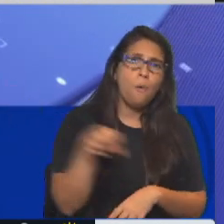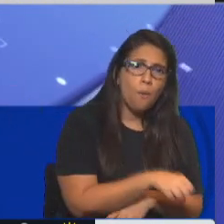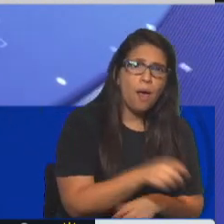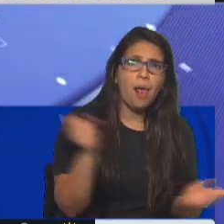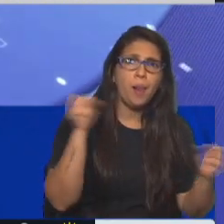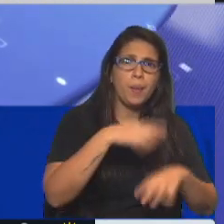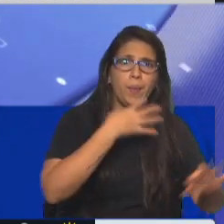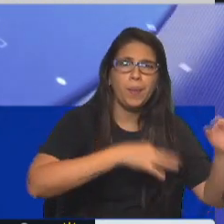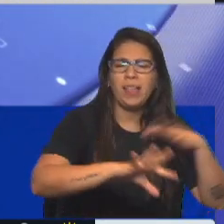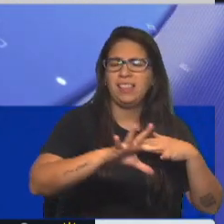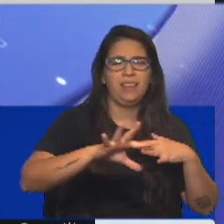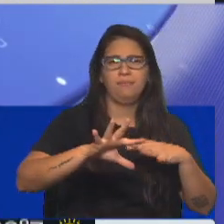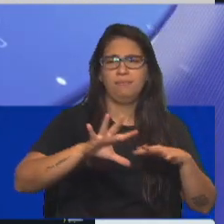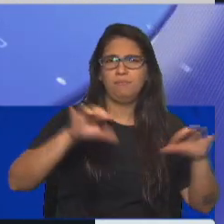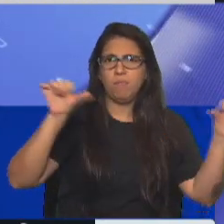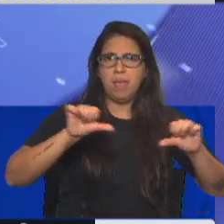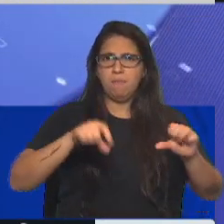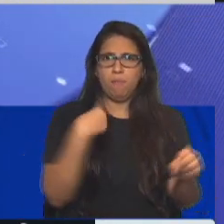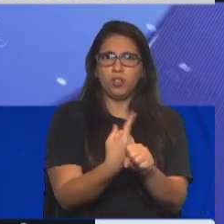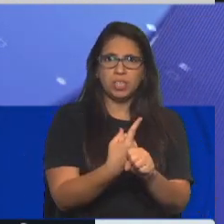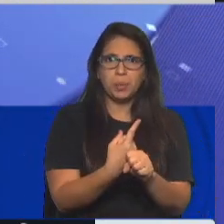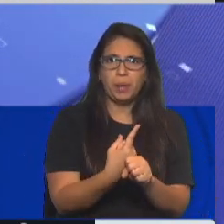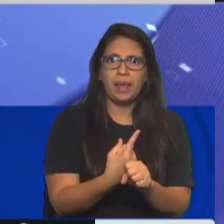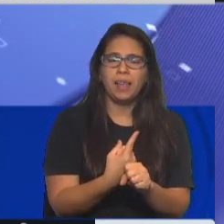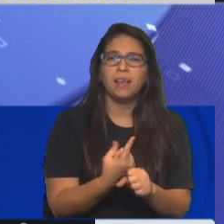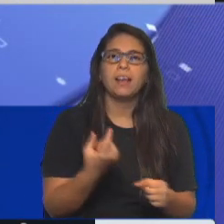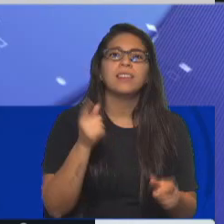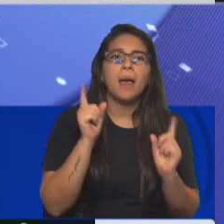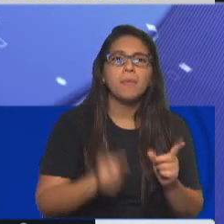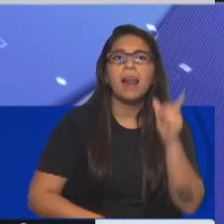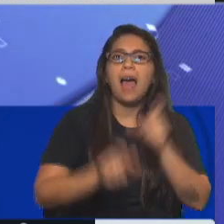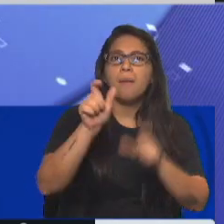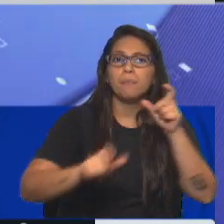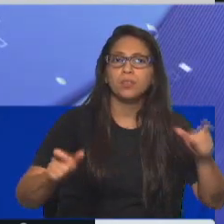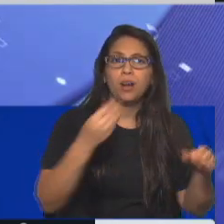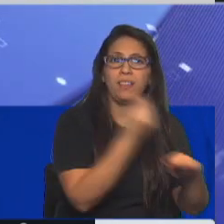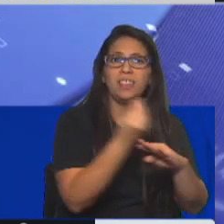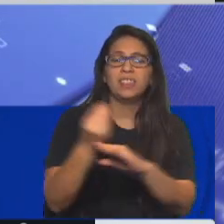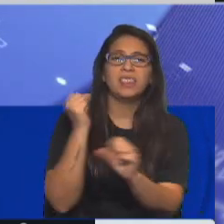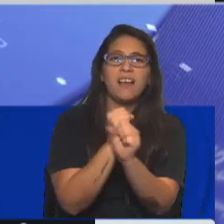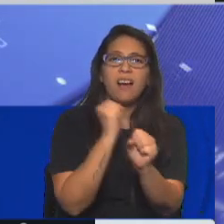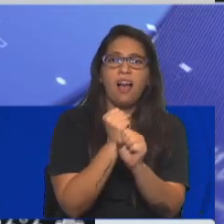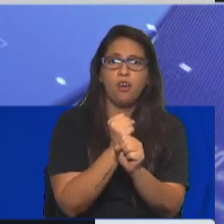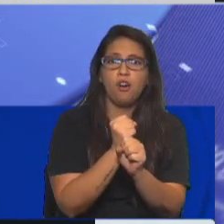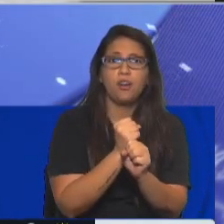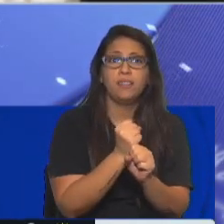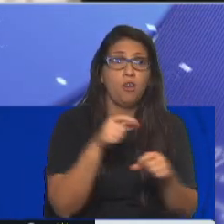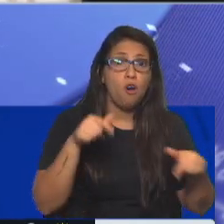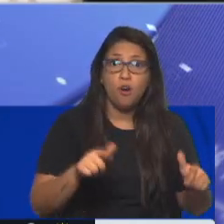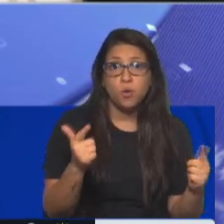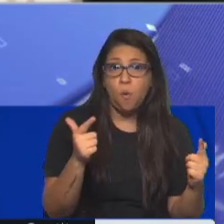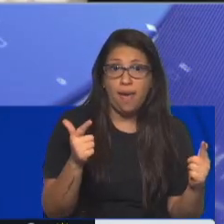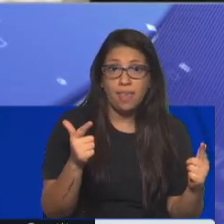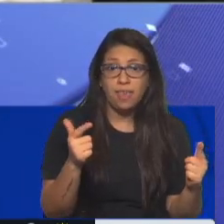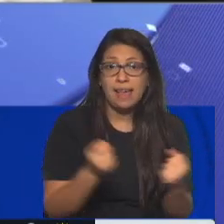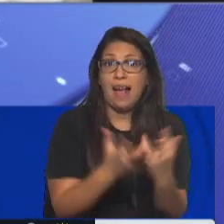mismo, la capacidad de la mano de obra, la cantidad de mano de obra que necesitan, que no tienen disponibles hoy en los Estados